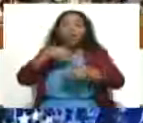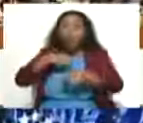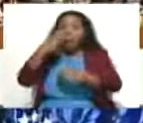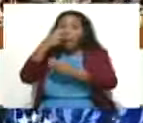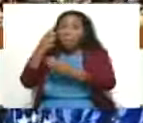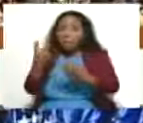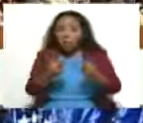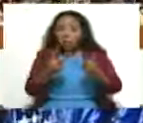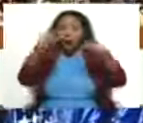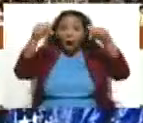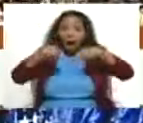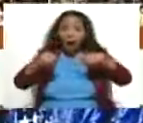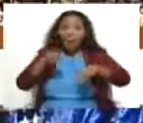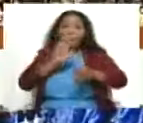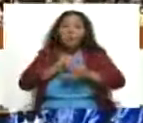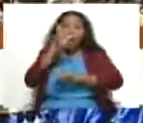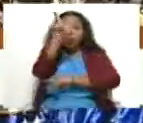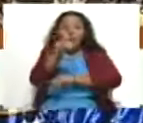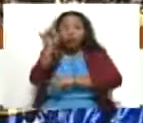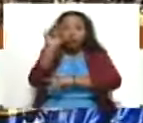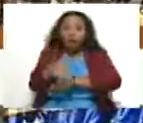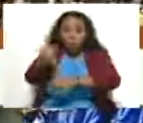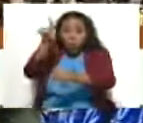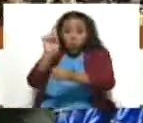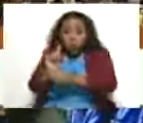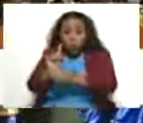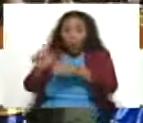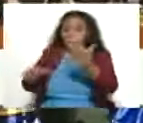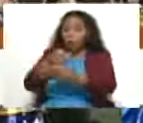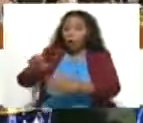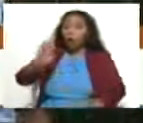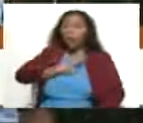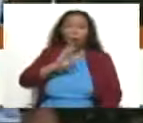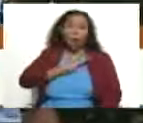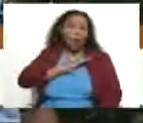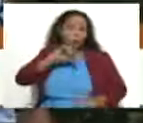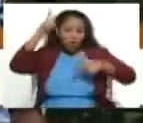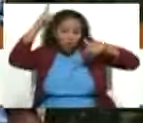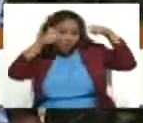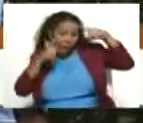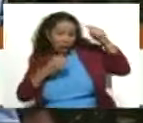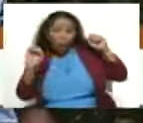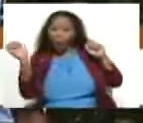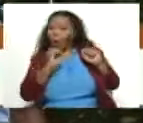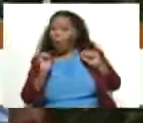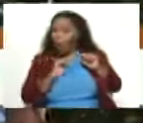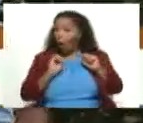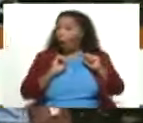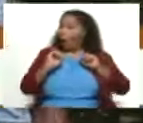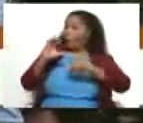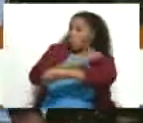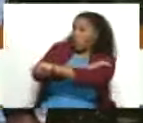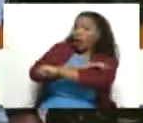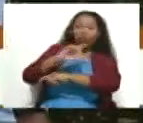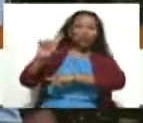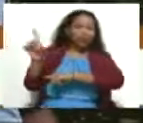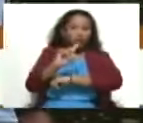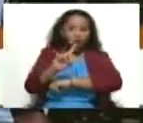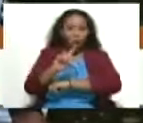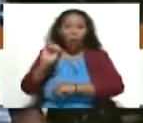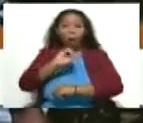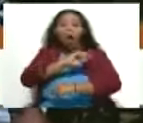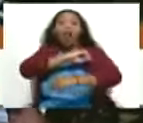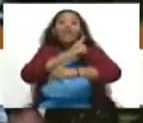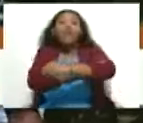arriba, porque el tema del Esequibo no es solo un problema de los rojos o de qué sé yo, no, no, no. No es de la Fuerza Armada nada